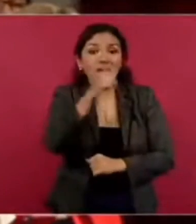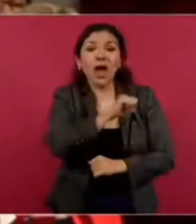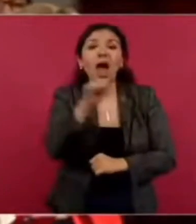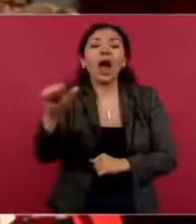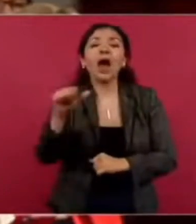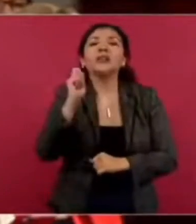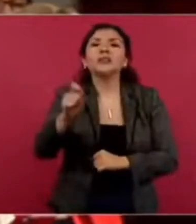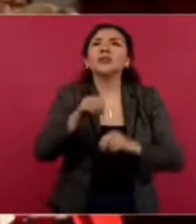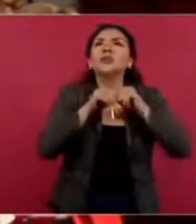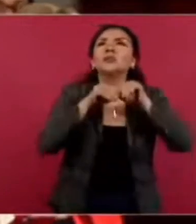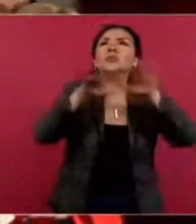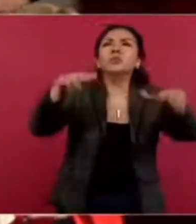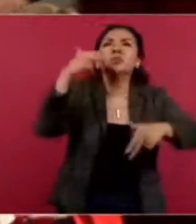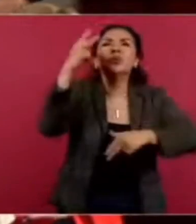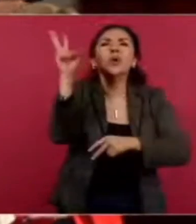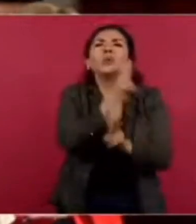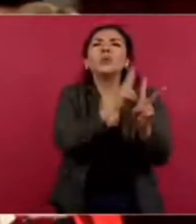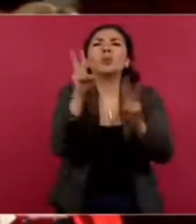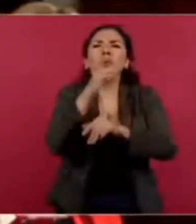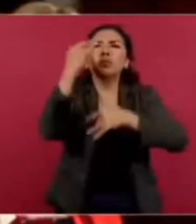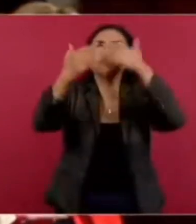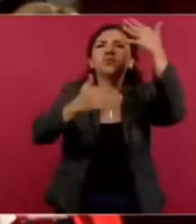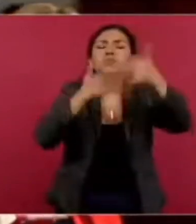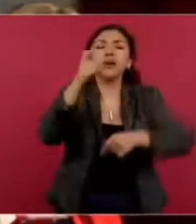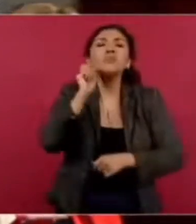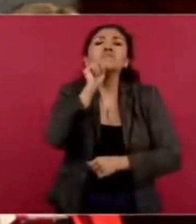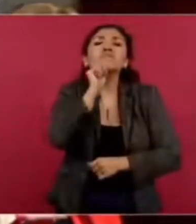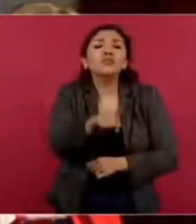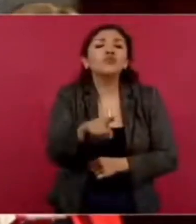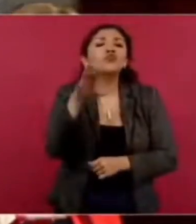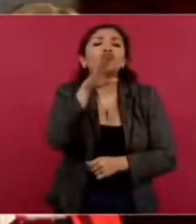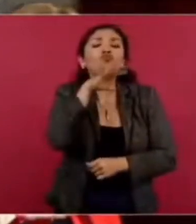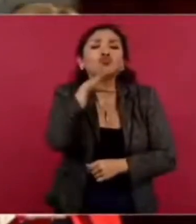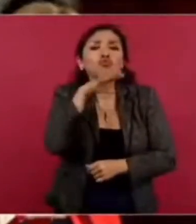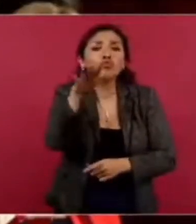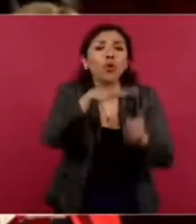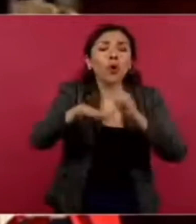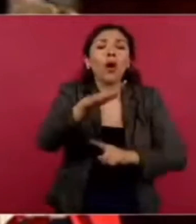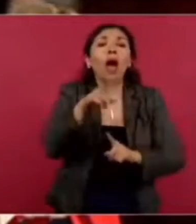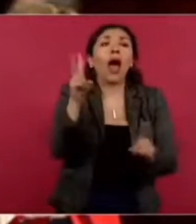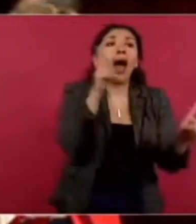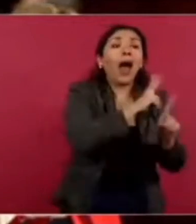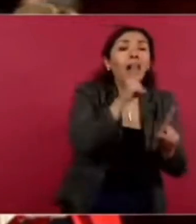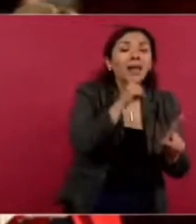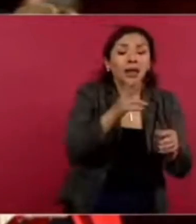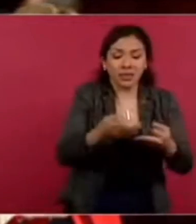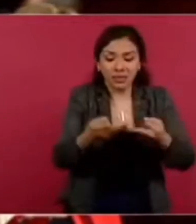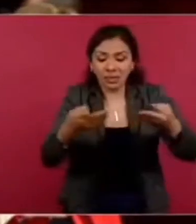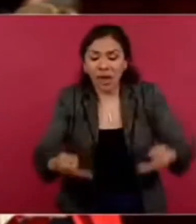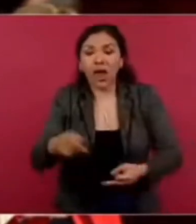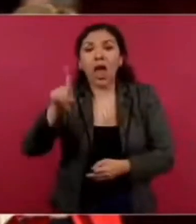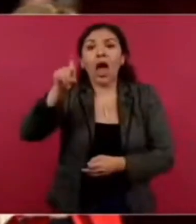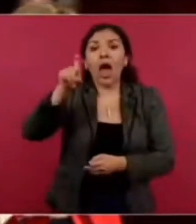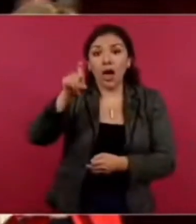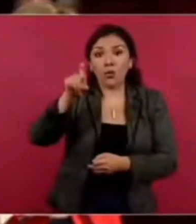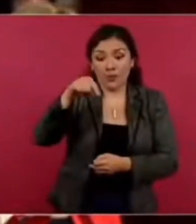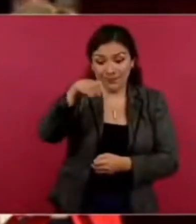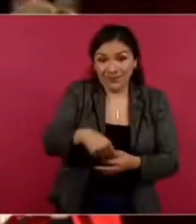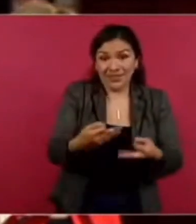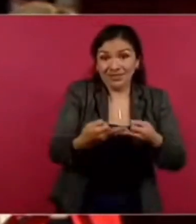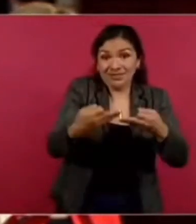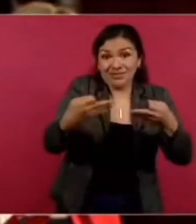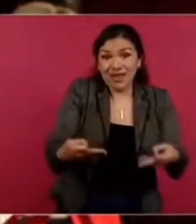al ambiente, o sea, al aire, porque están contaminados el aire, la tierra y el agua. En el tema de la tierra, que